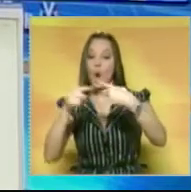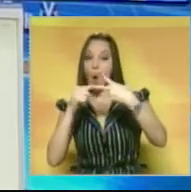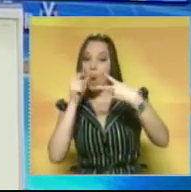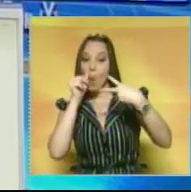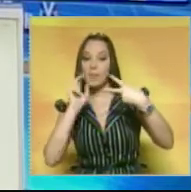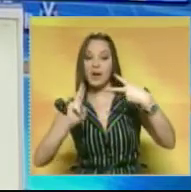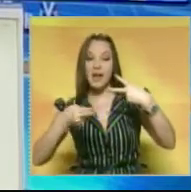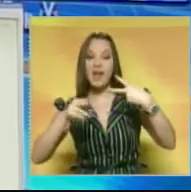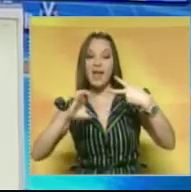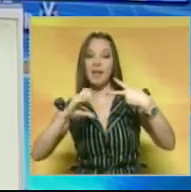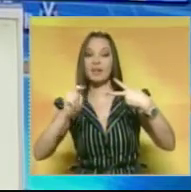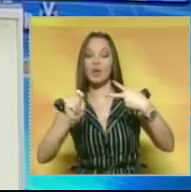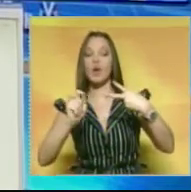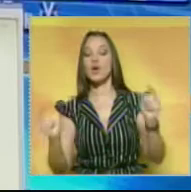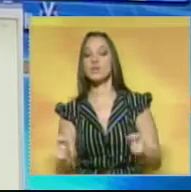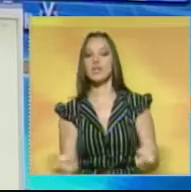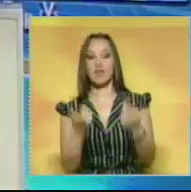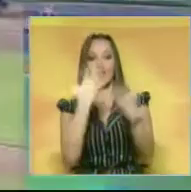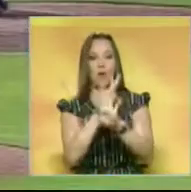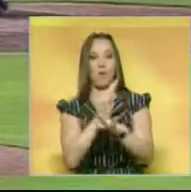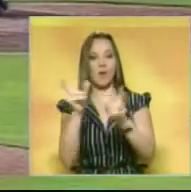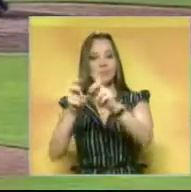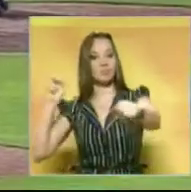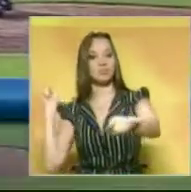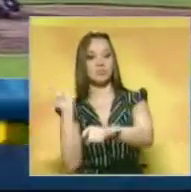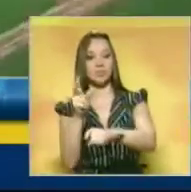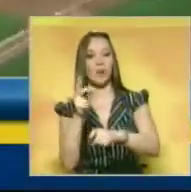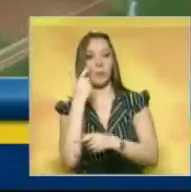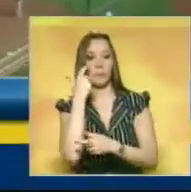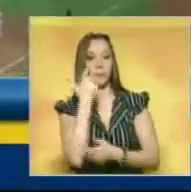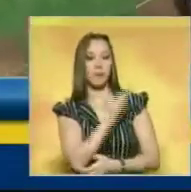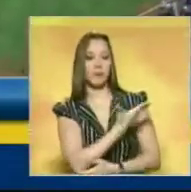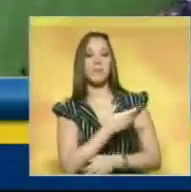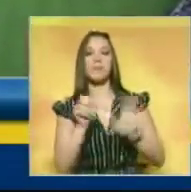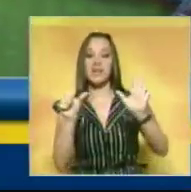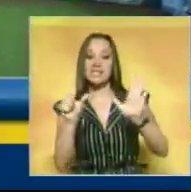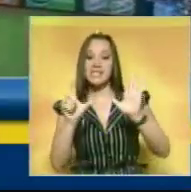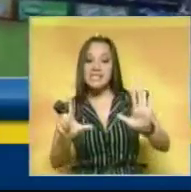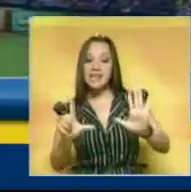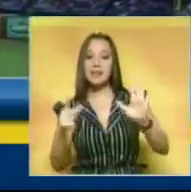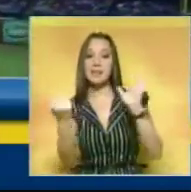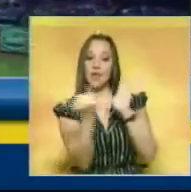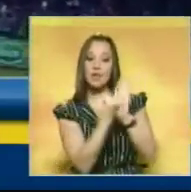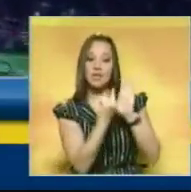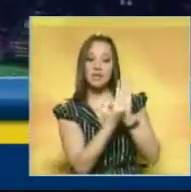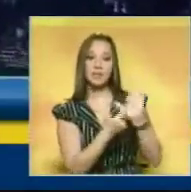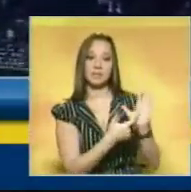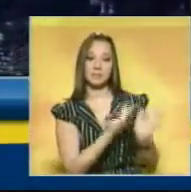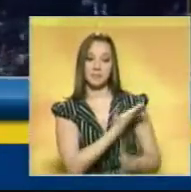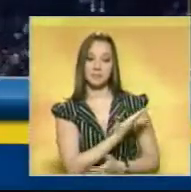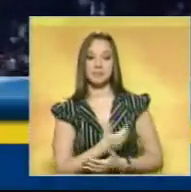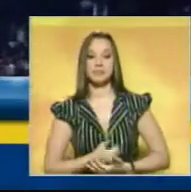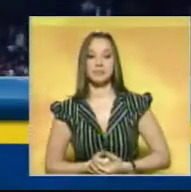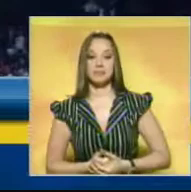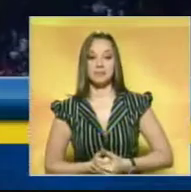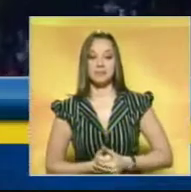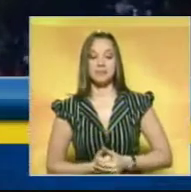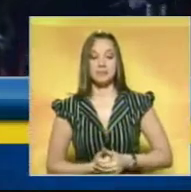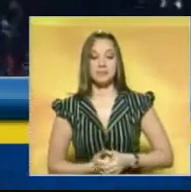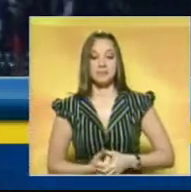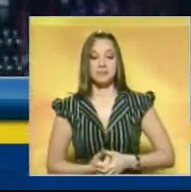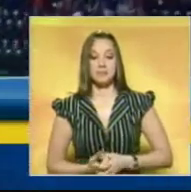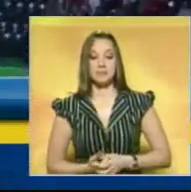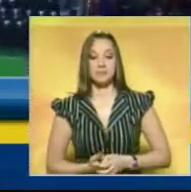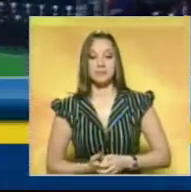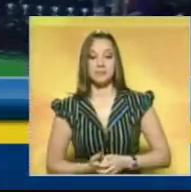juego 17 de la campaña. Nos vamos a las imágenes. En Arlington, el 7º inning, y ahí está Rougned Odor conectando cuadrangular solitario por el jardín de la